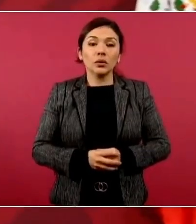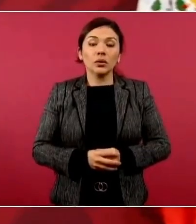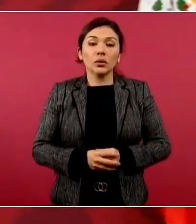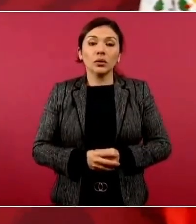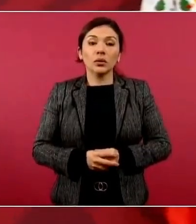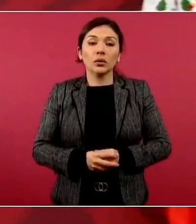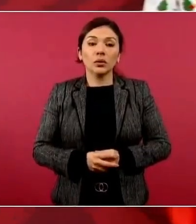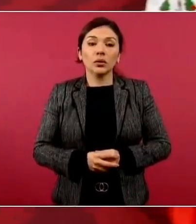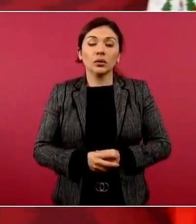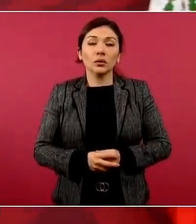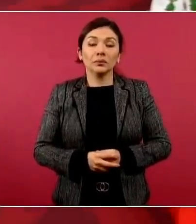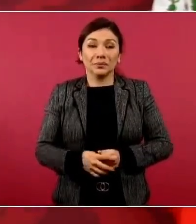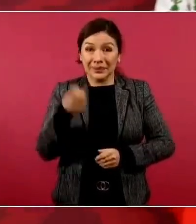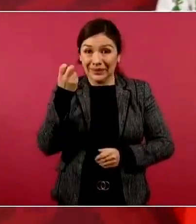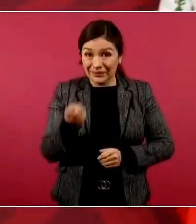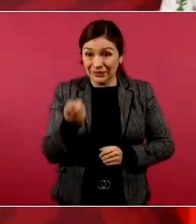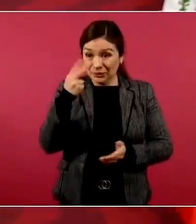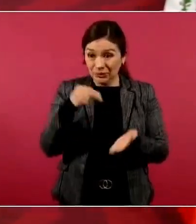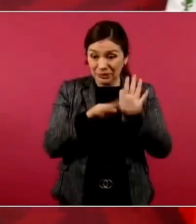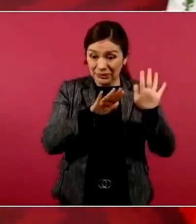y la mitad